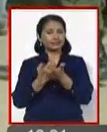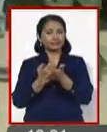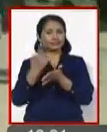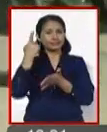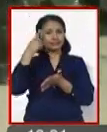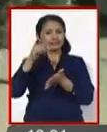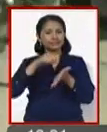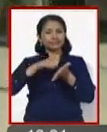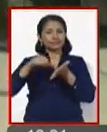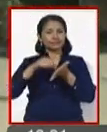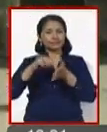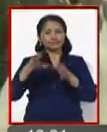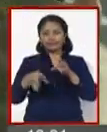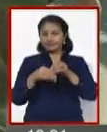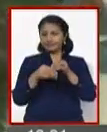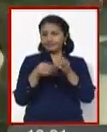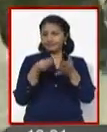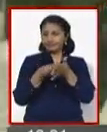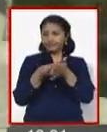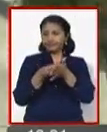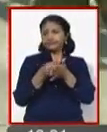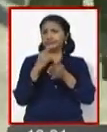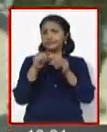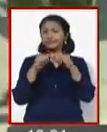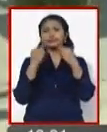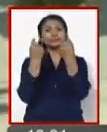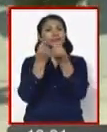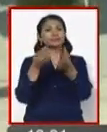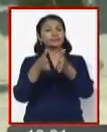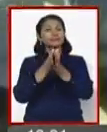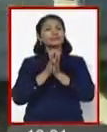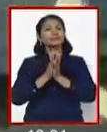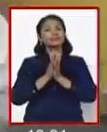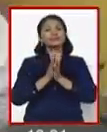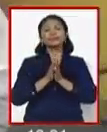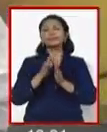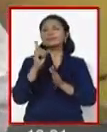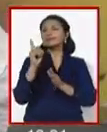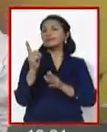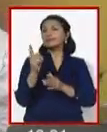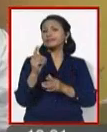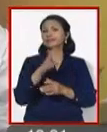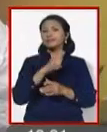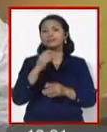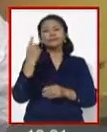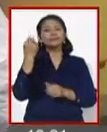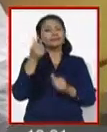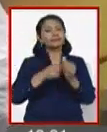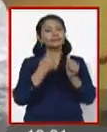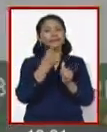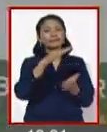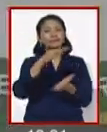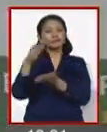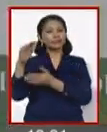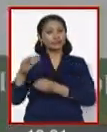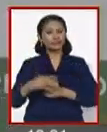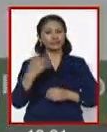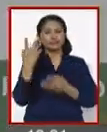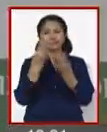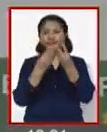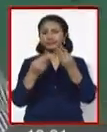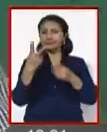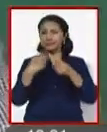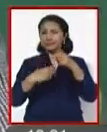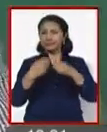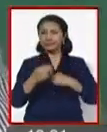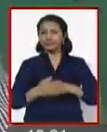económicas para cancelar un incremento salarial. El sector pide un incremento mínimo de comisión por garrafa de GLP como solución